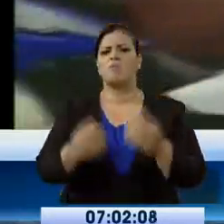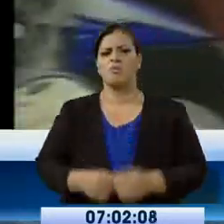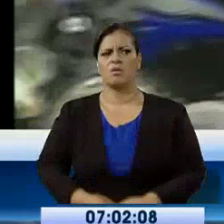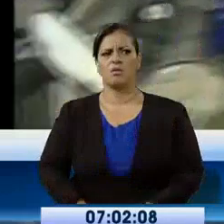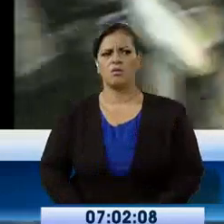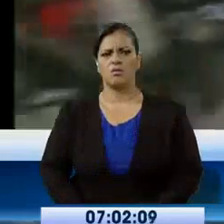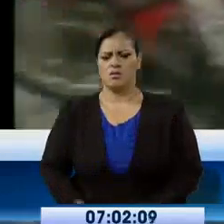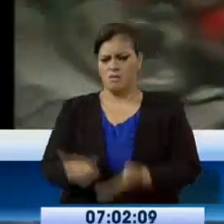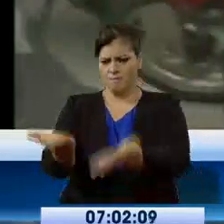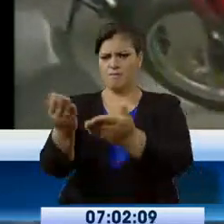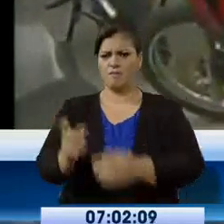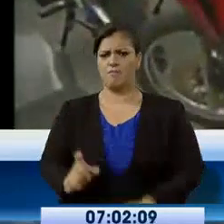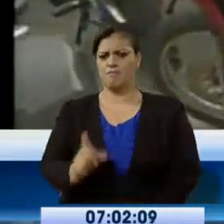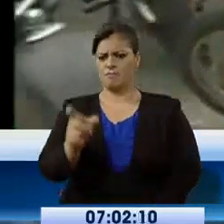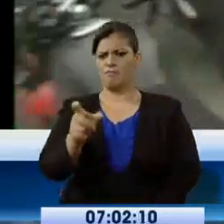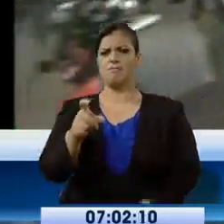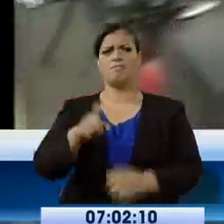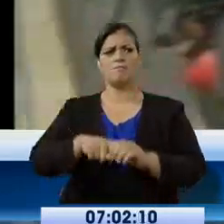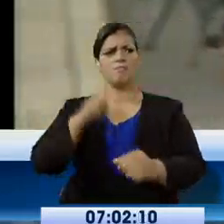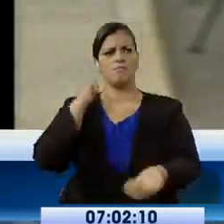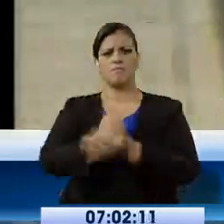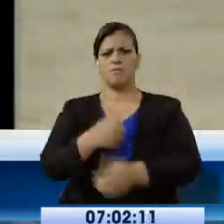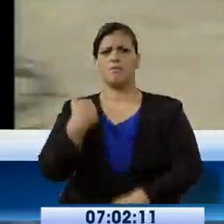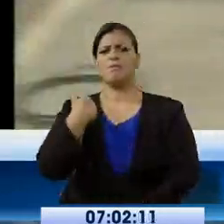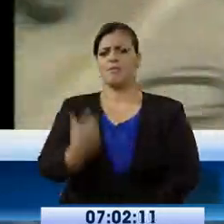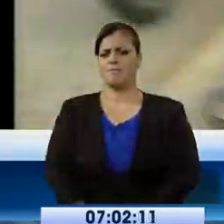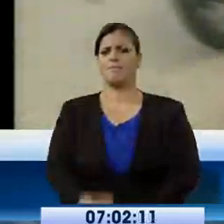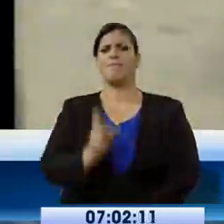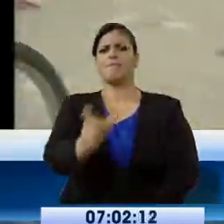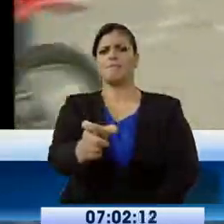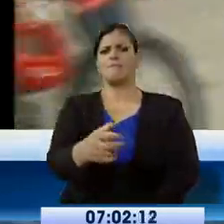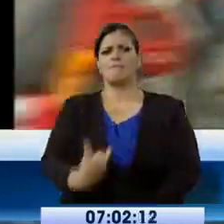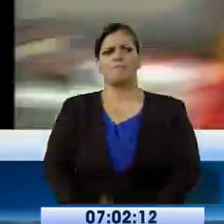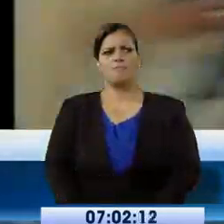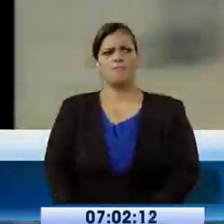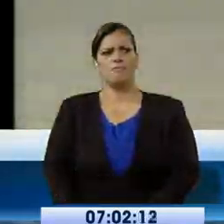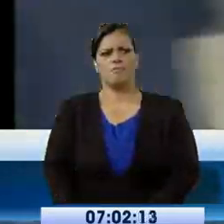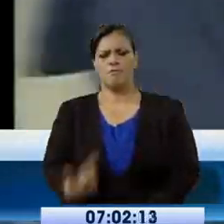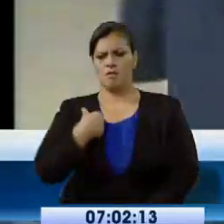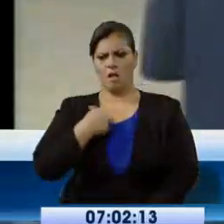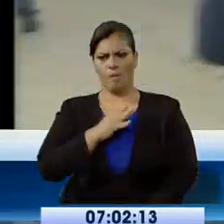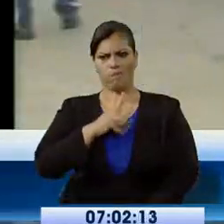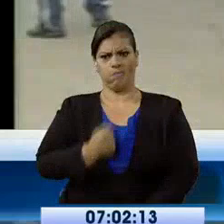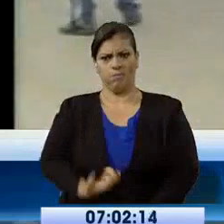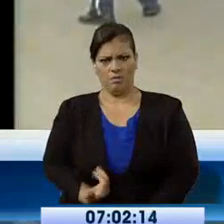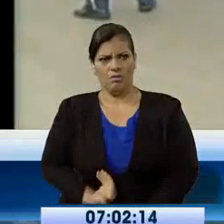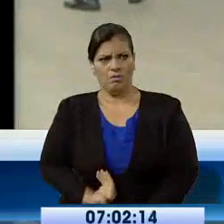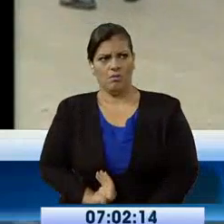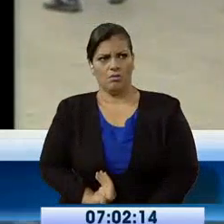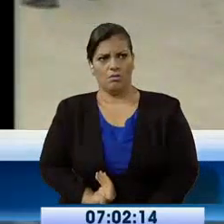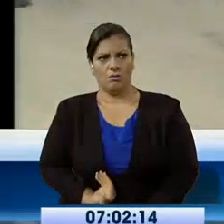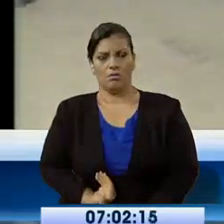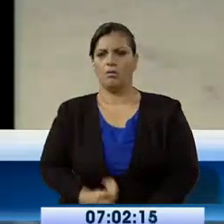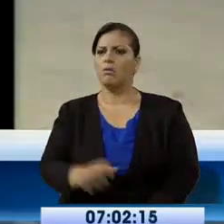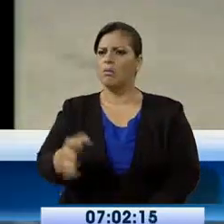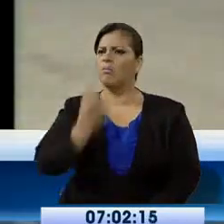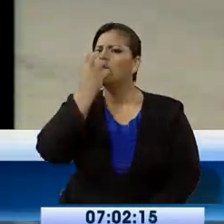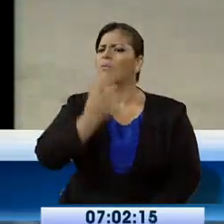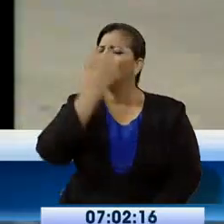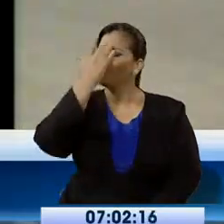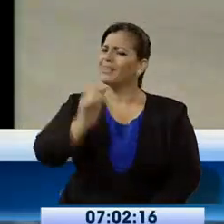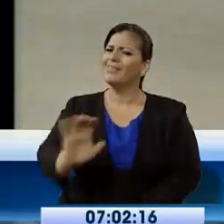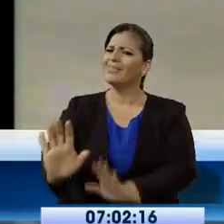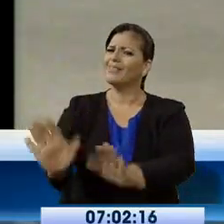está el documento. Que casi se accidenta. Parece uno como que fuera delincuente, como que el uno así, corre. ¿Qué le pasa, amigo? Cuidado. Es que